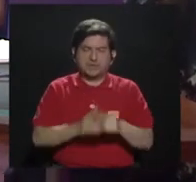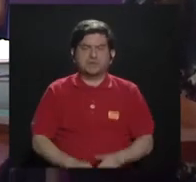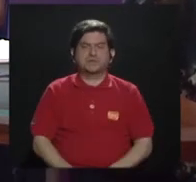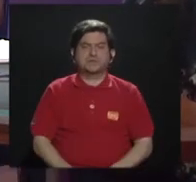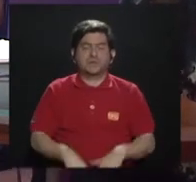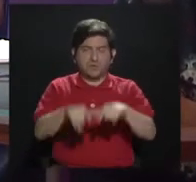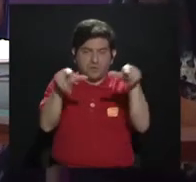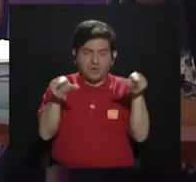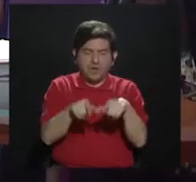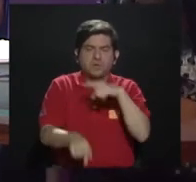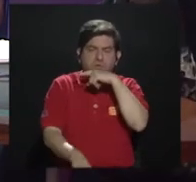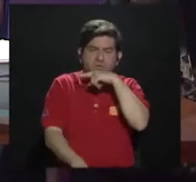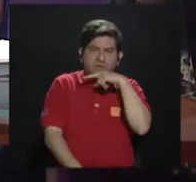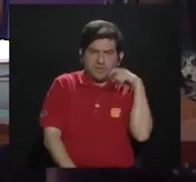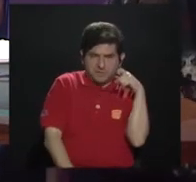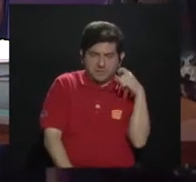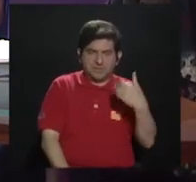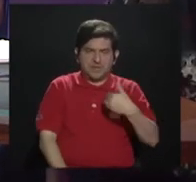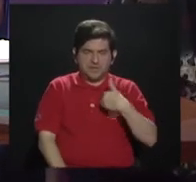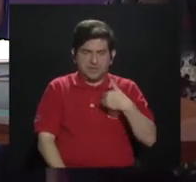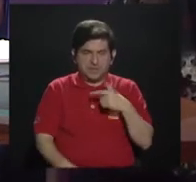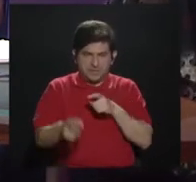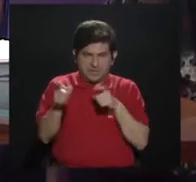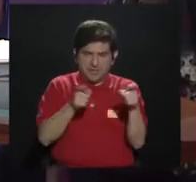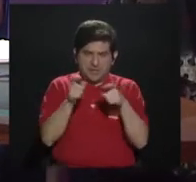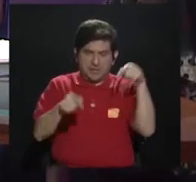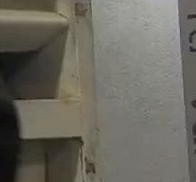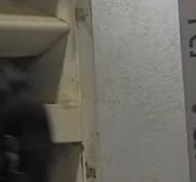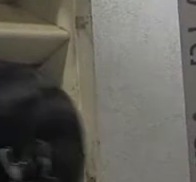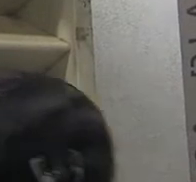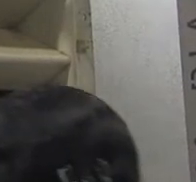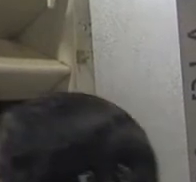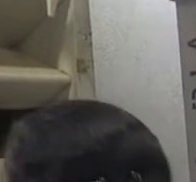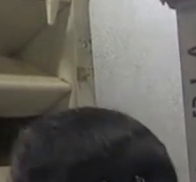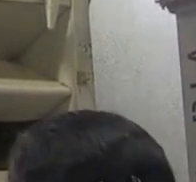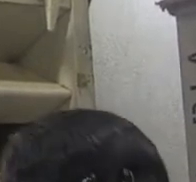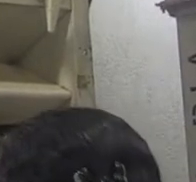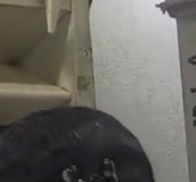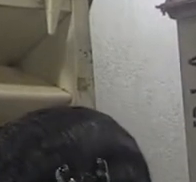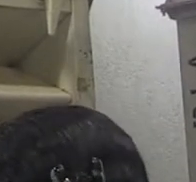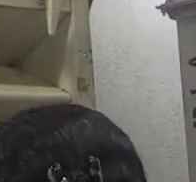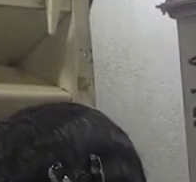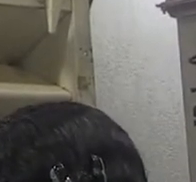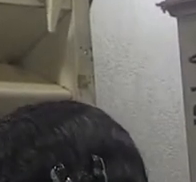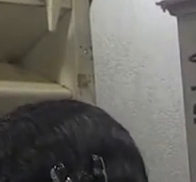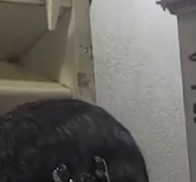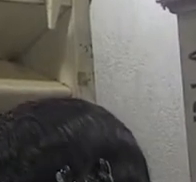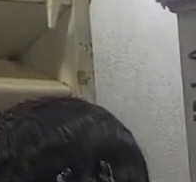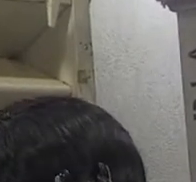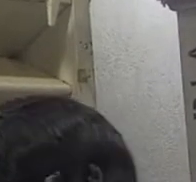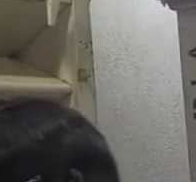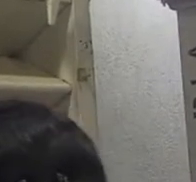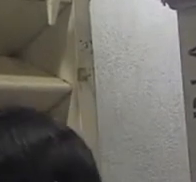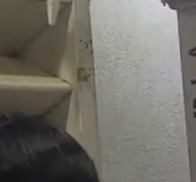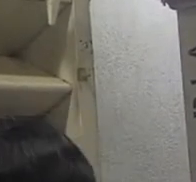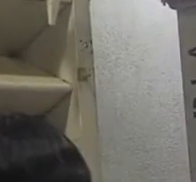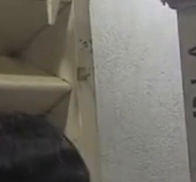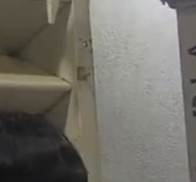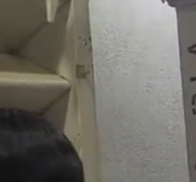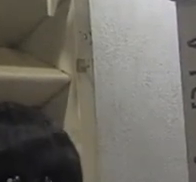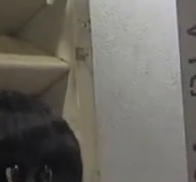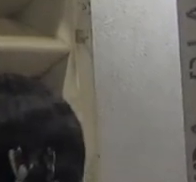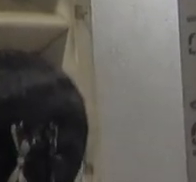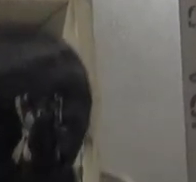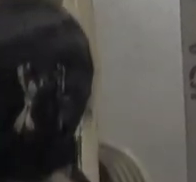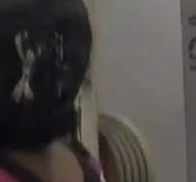de secado que tienen administrando hoy las compañeras de Las Nubes, de secado y empaque de granos, no estaba. Eso